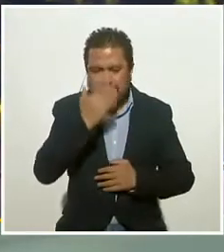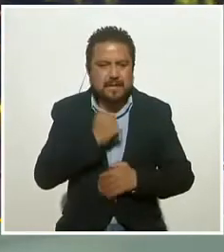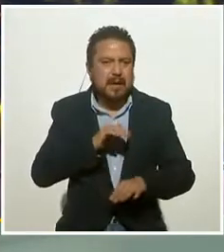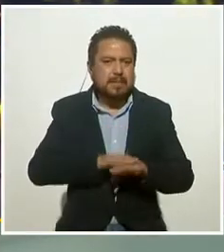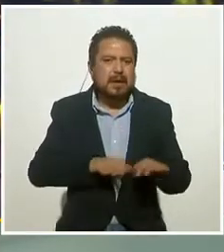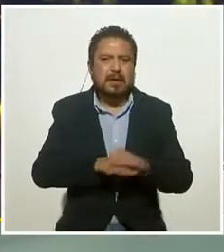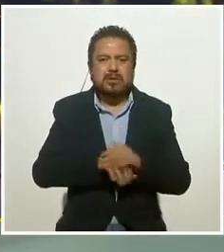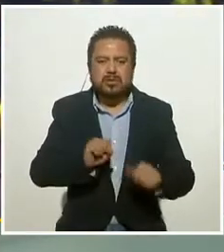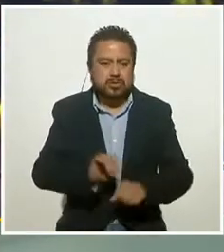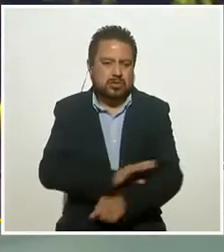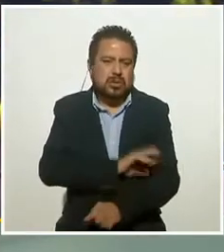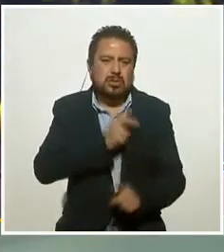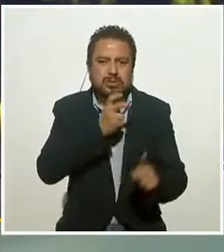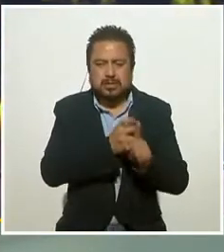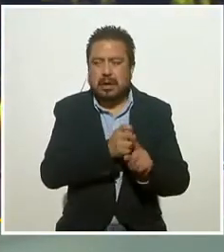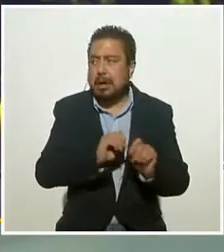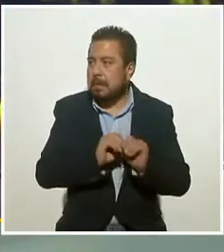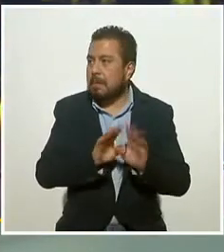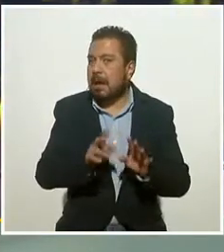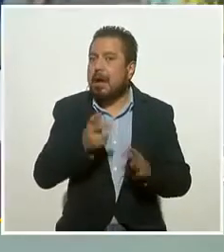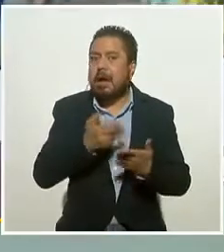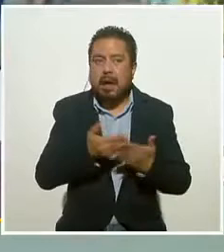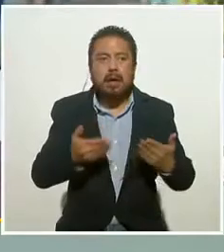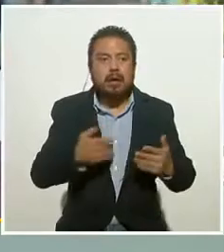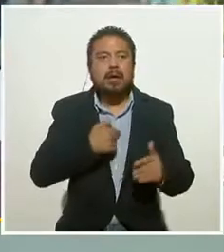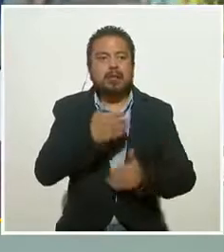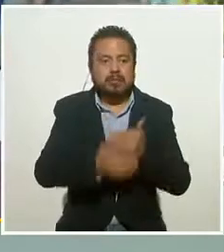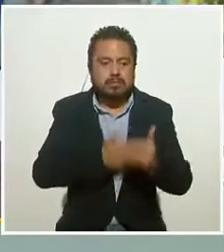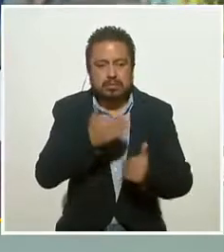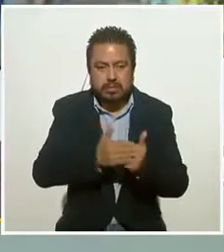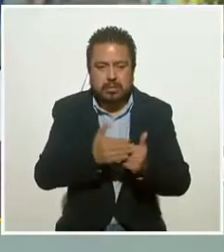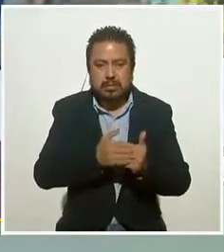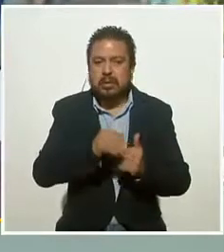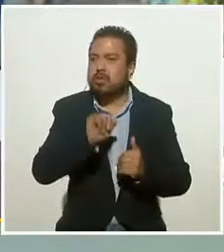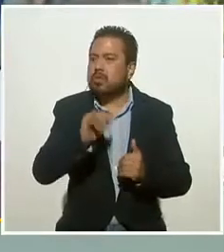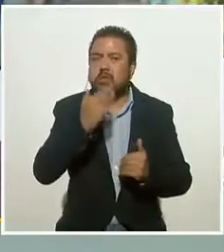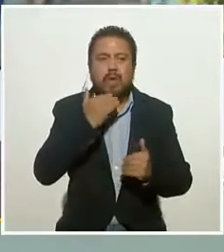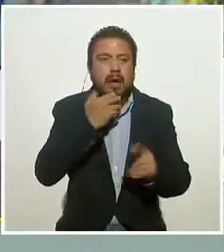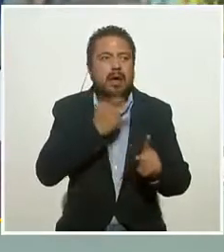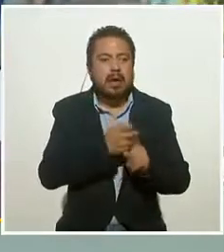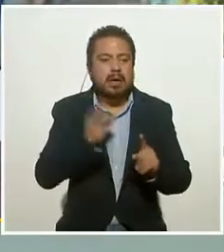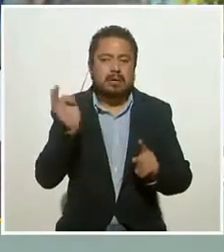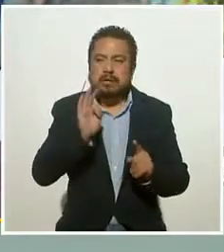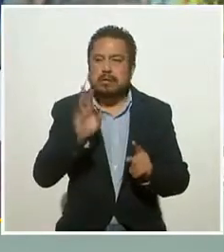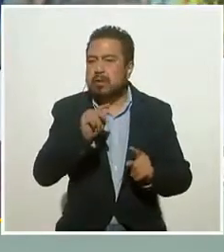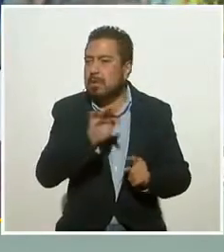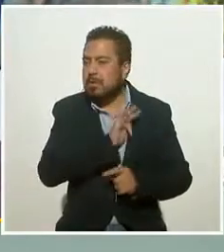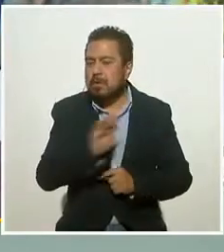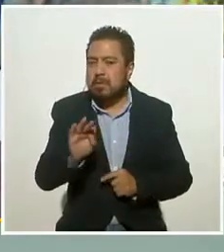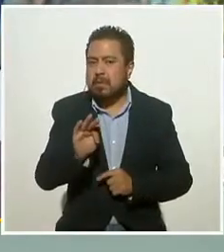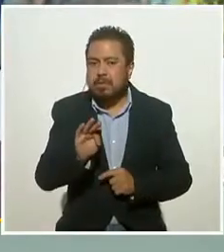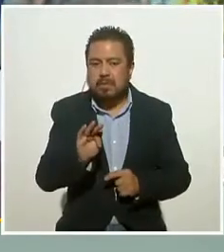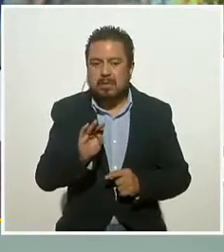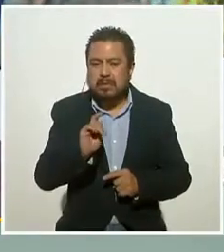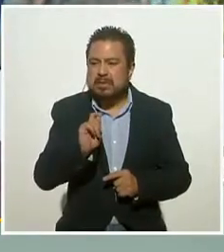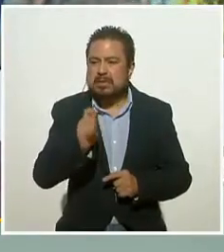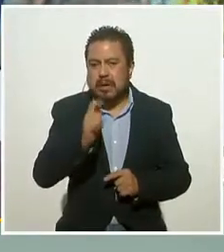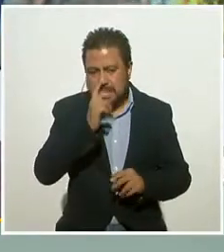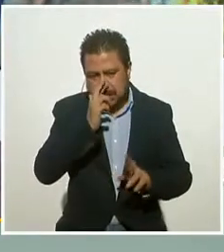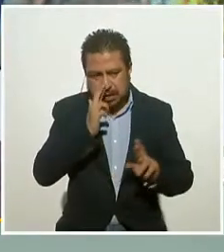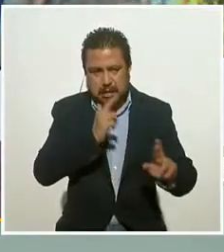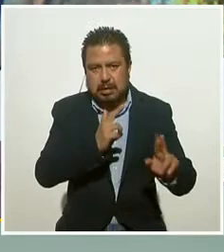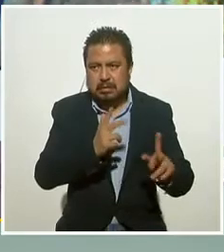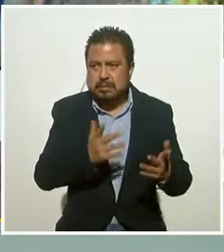las socioemocionales. Claro, para entonces dar ese siguiente brinco. O sea, si no las tenemos, Exacto. entonces tal vez no podemos ser